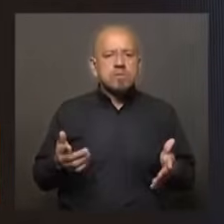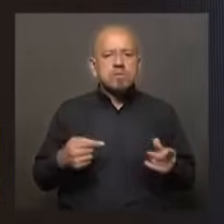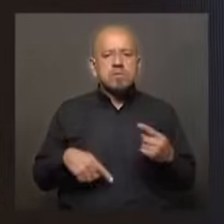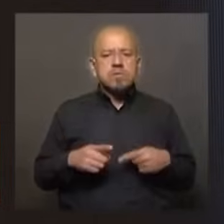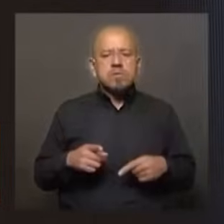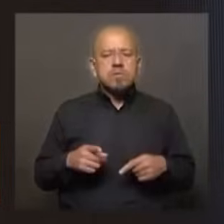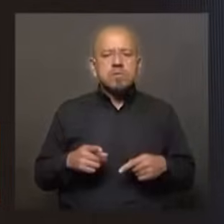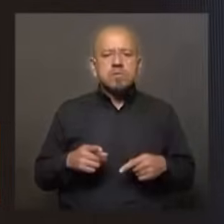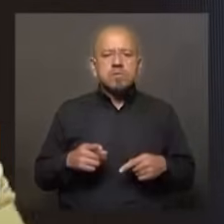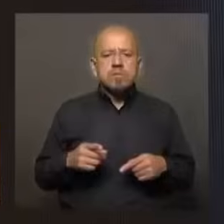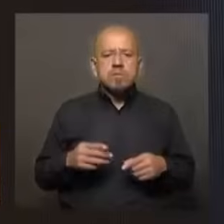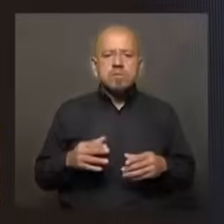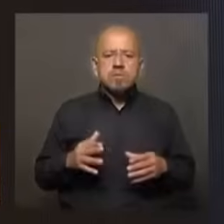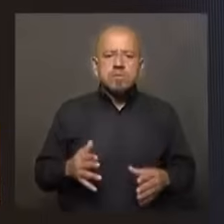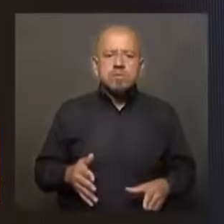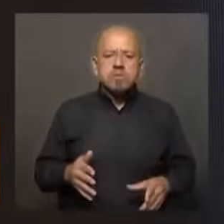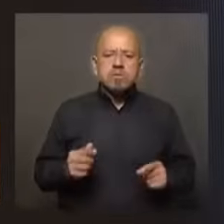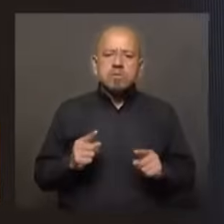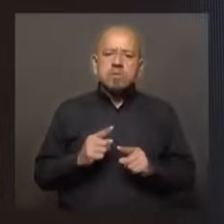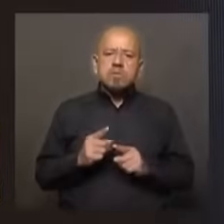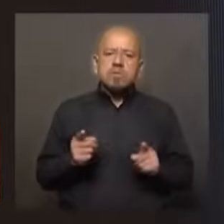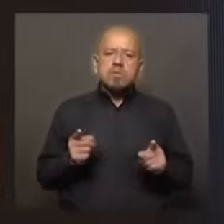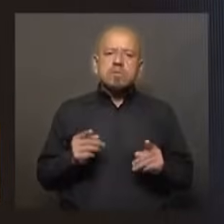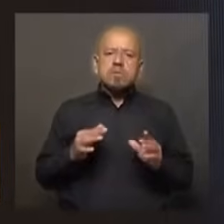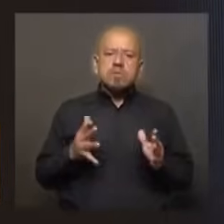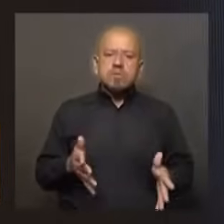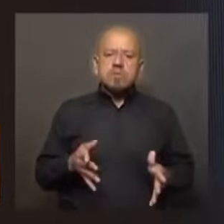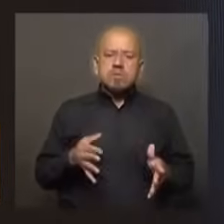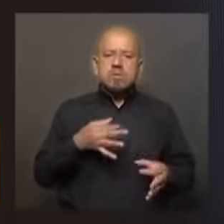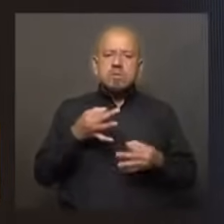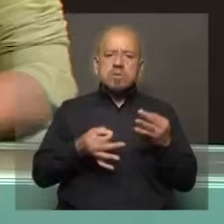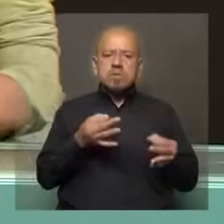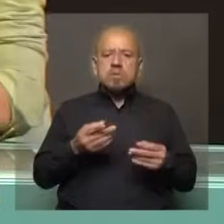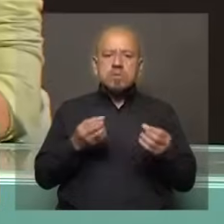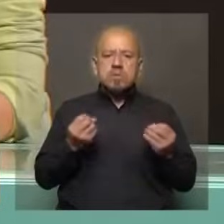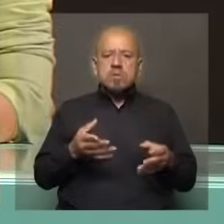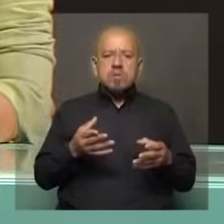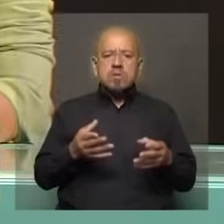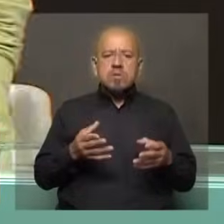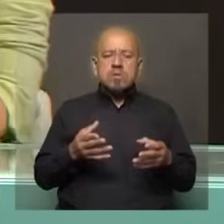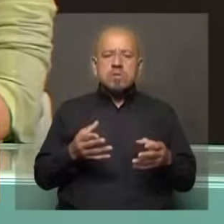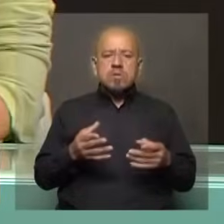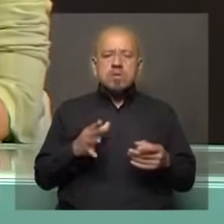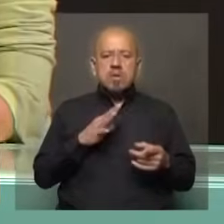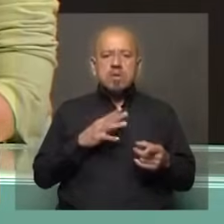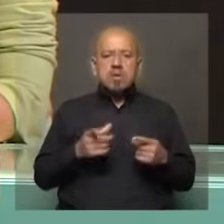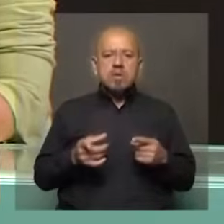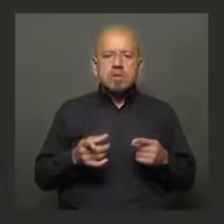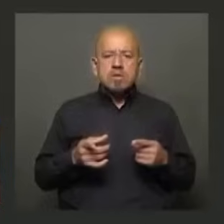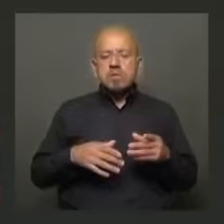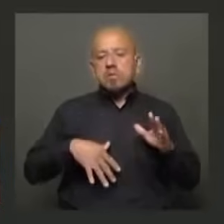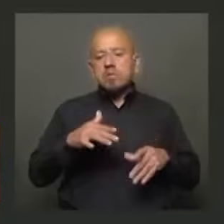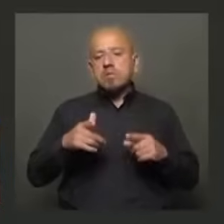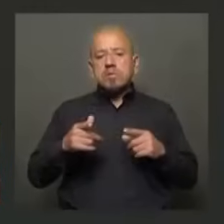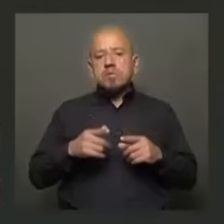intentando ser muy cuidadosa de no generar una explicación única porque es un fenómeno multicausal, a veces